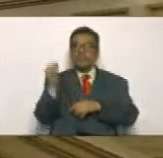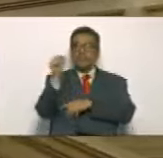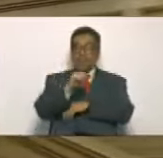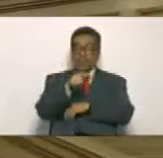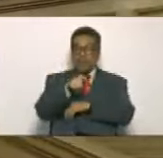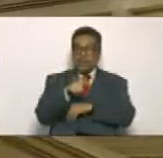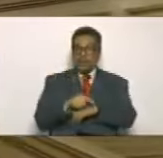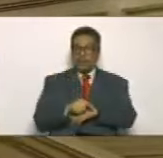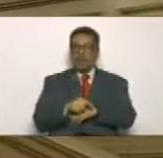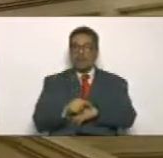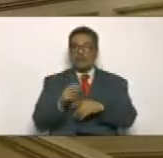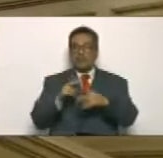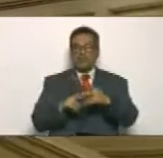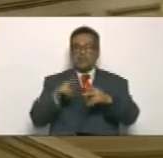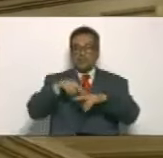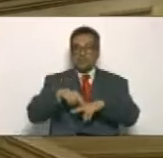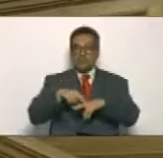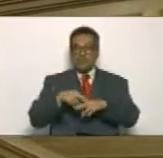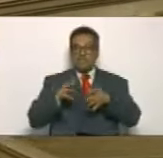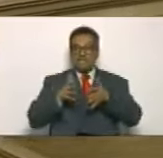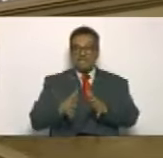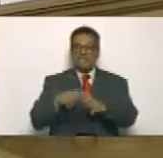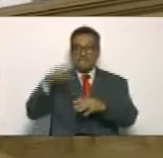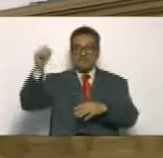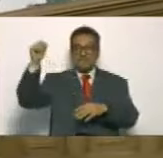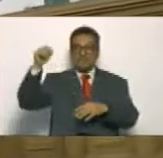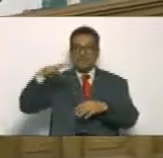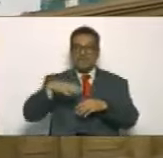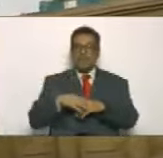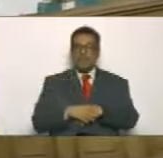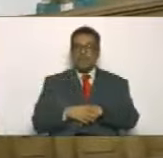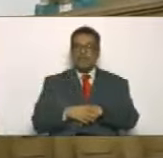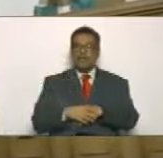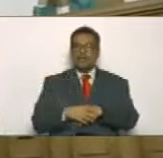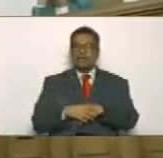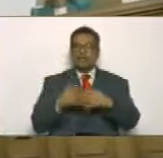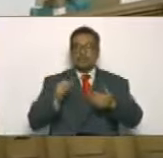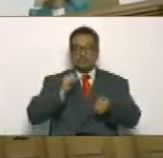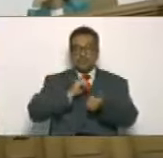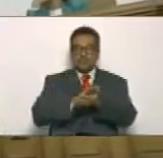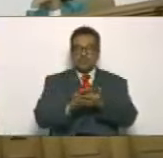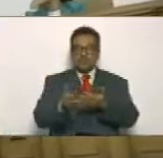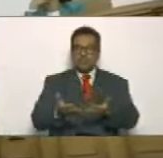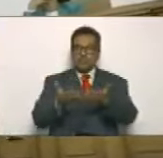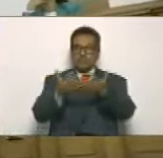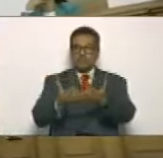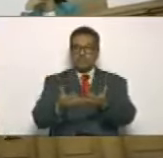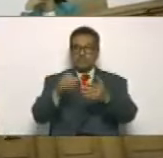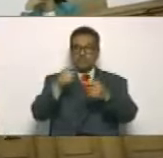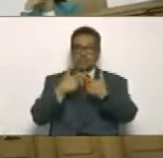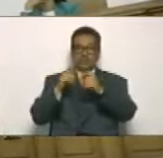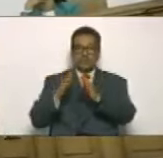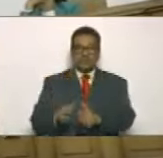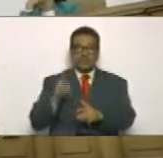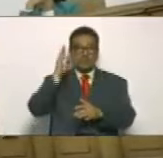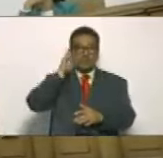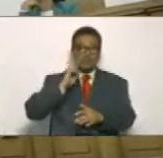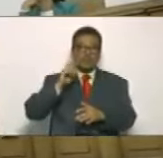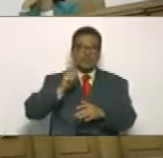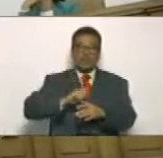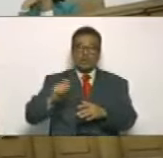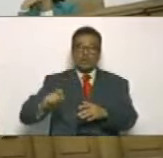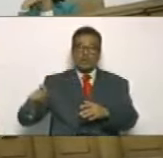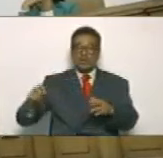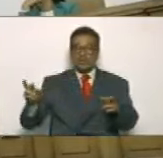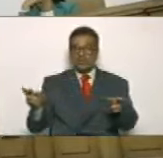vencedor, redentor de los Hijos del Sol, en un regalo que el Libertador le hace al escribir un